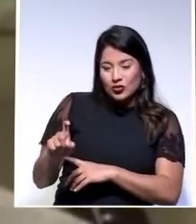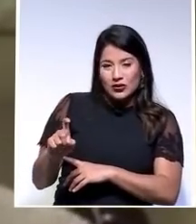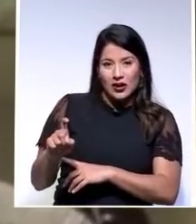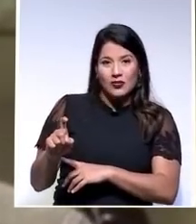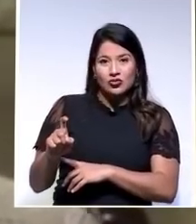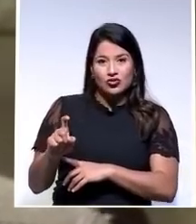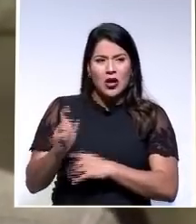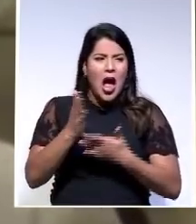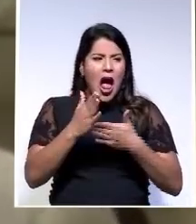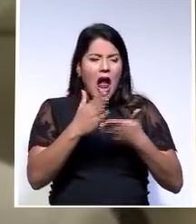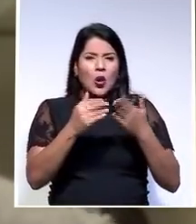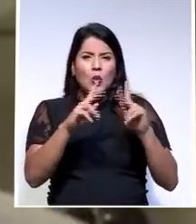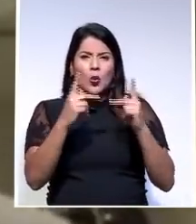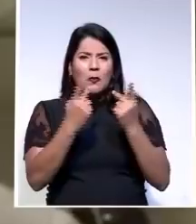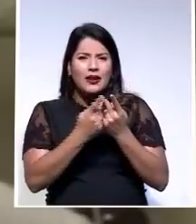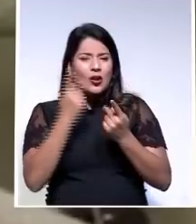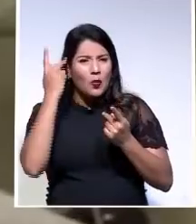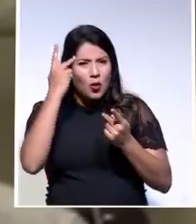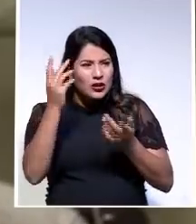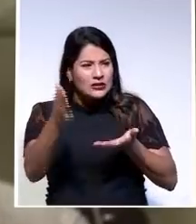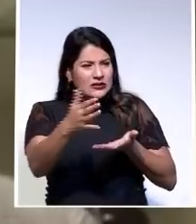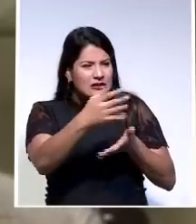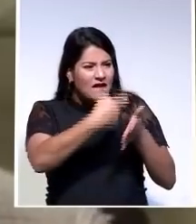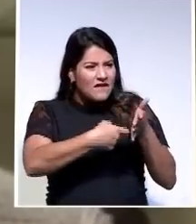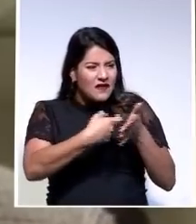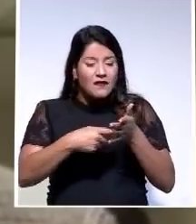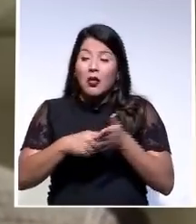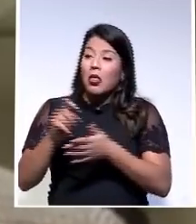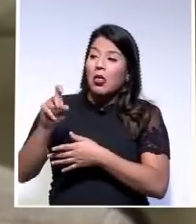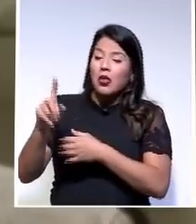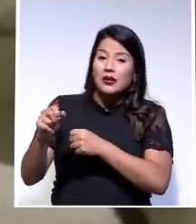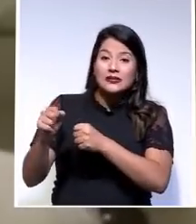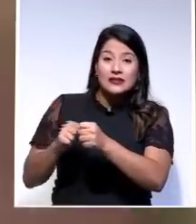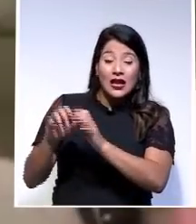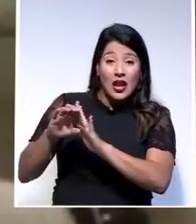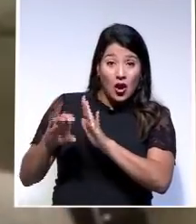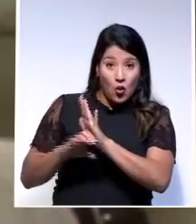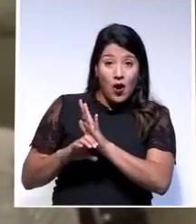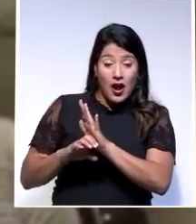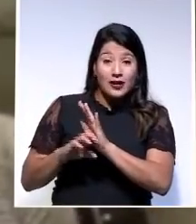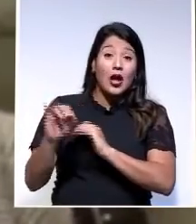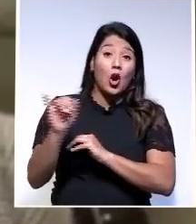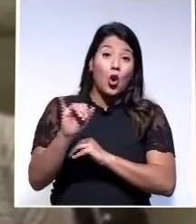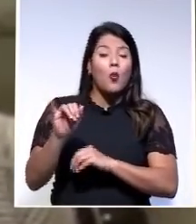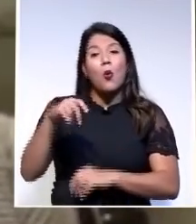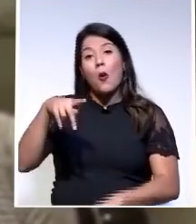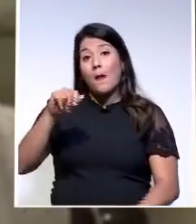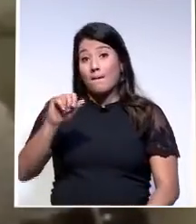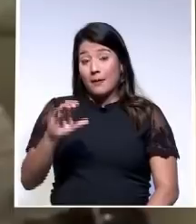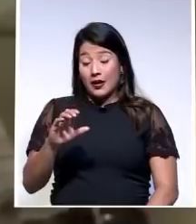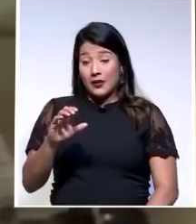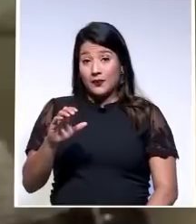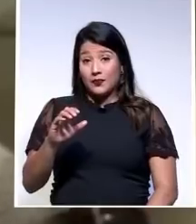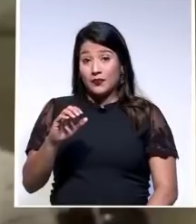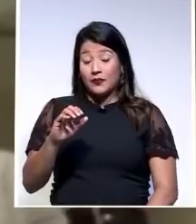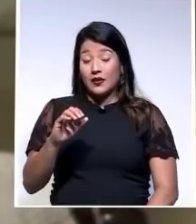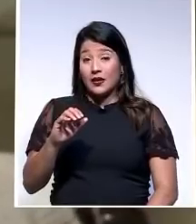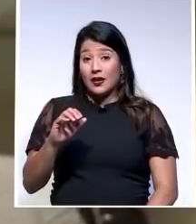partidos políticos que adversaron la apertura en telecomunicaciones como el partido de gobierno hoy,